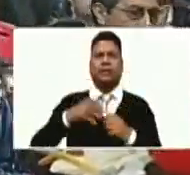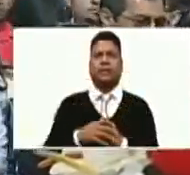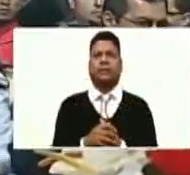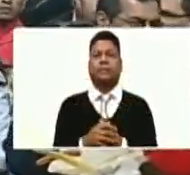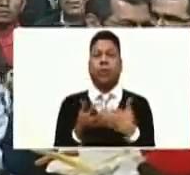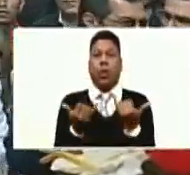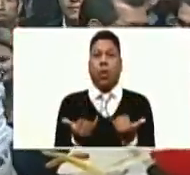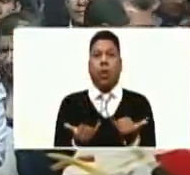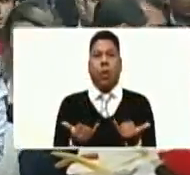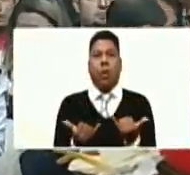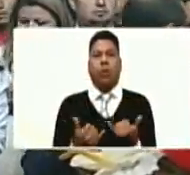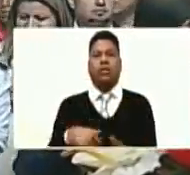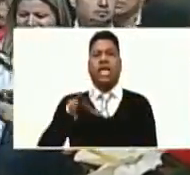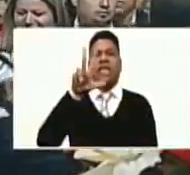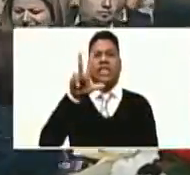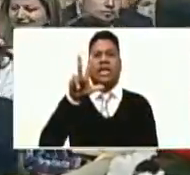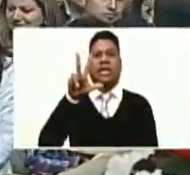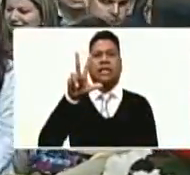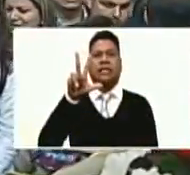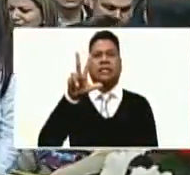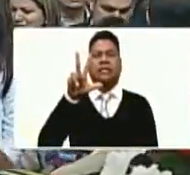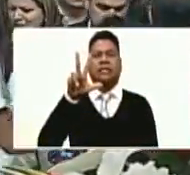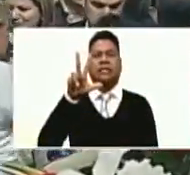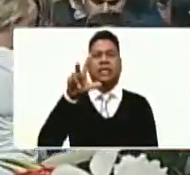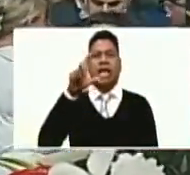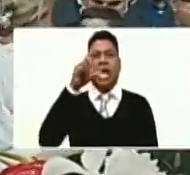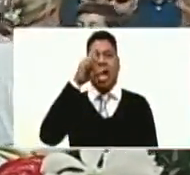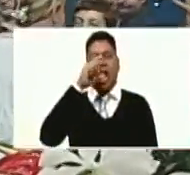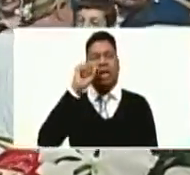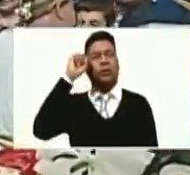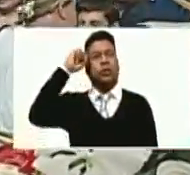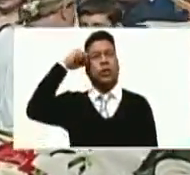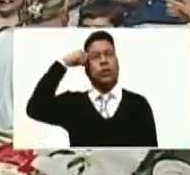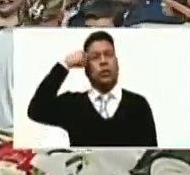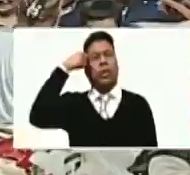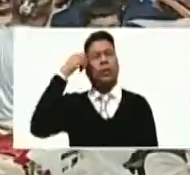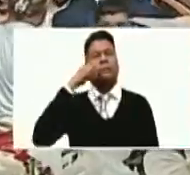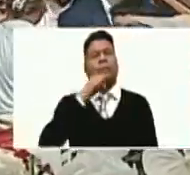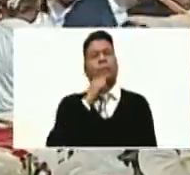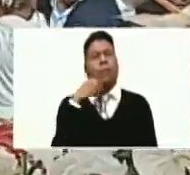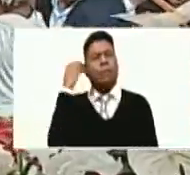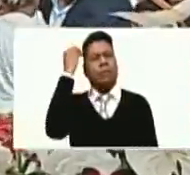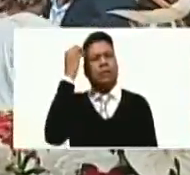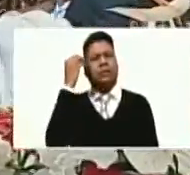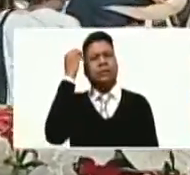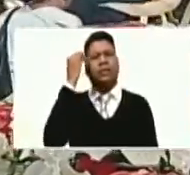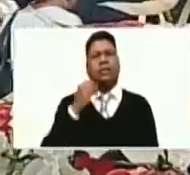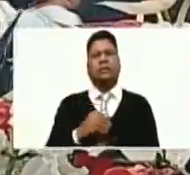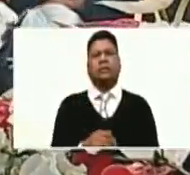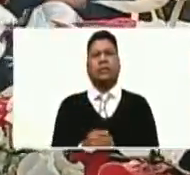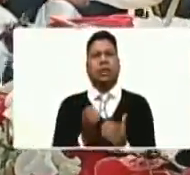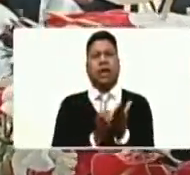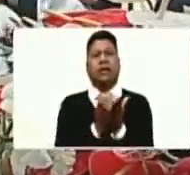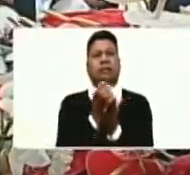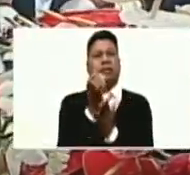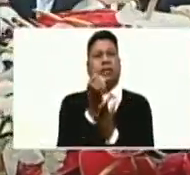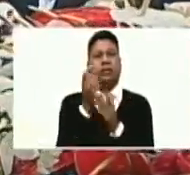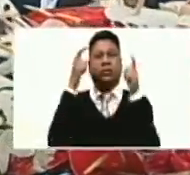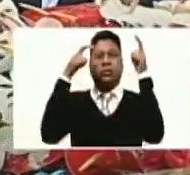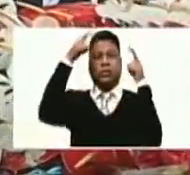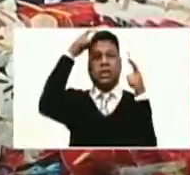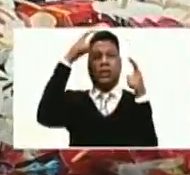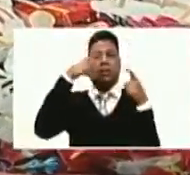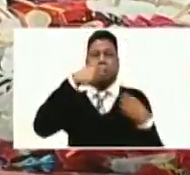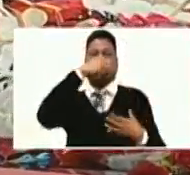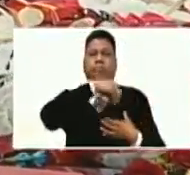Hoy, a 3 años de su siembra, esa siembra, sabemos que el comandante eterno y supremo Hugo Chávez sigue en nuestros corazones.